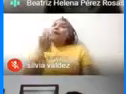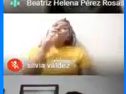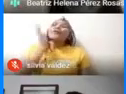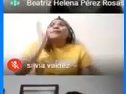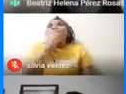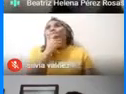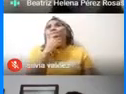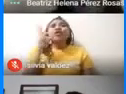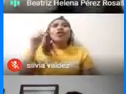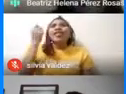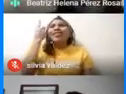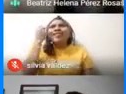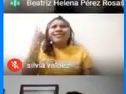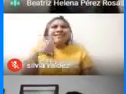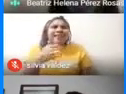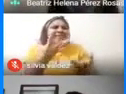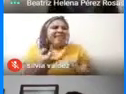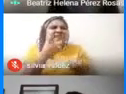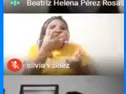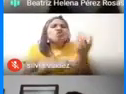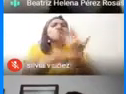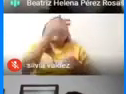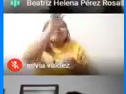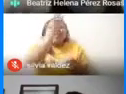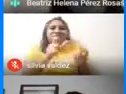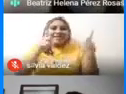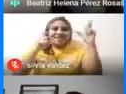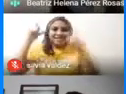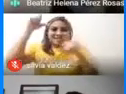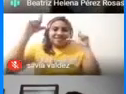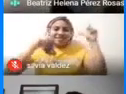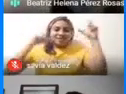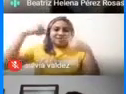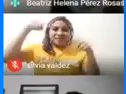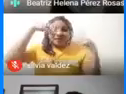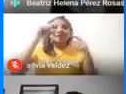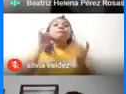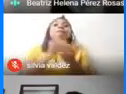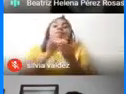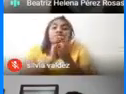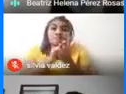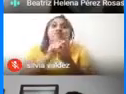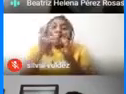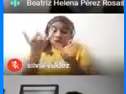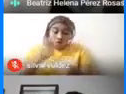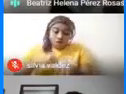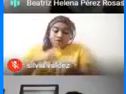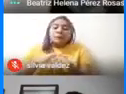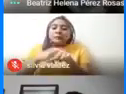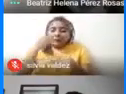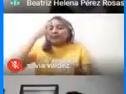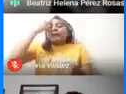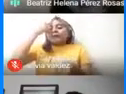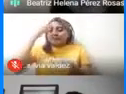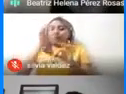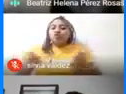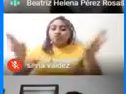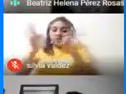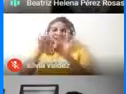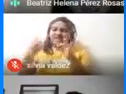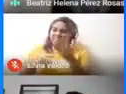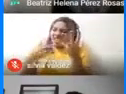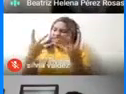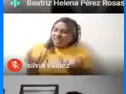si no entiendo qué es lo que quiere ahora el nuevo turista. Entonces, este es un tiempo importante para pensarnos, para saber qué es lo que